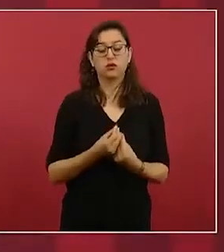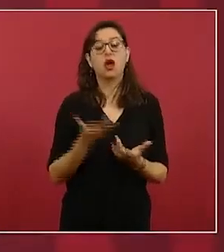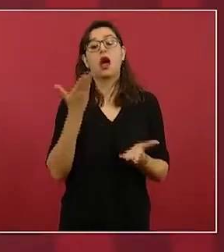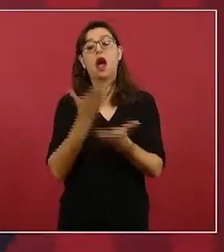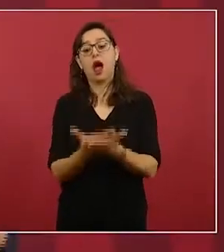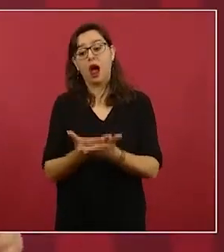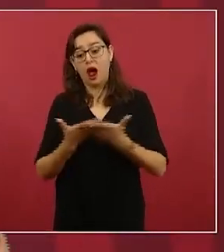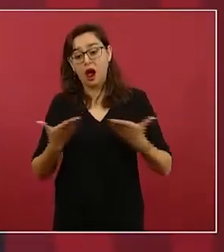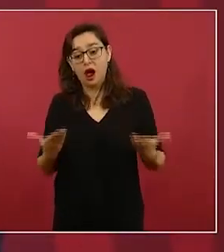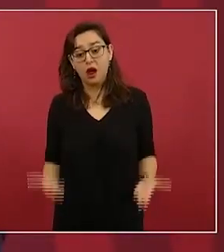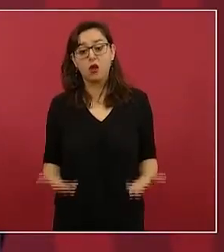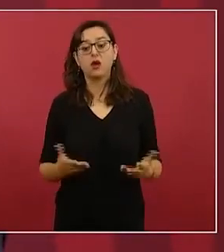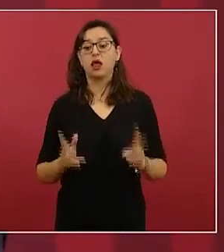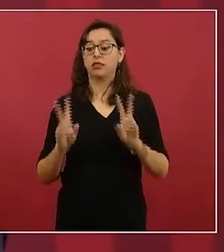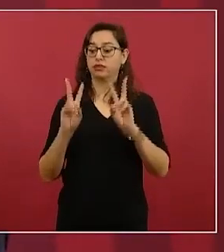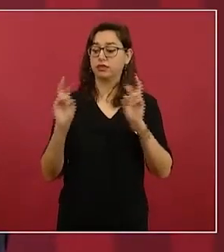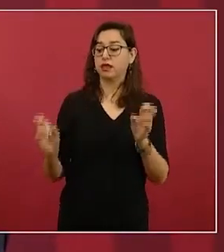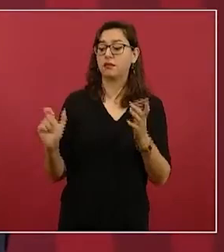mismo.